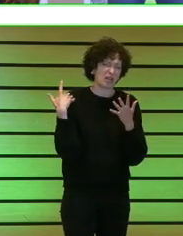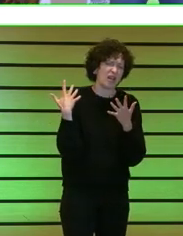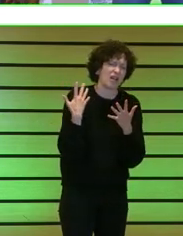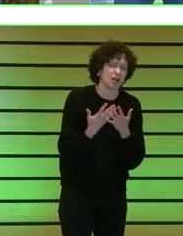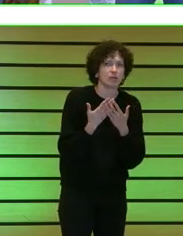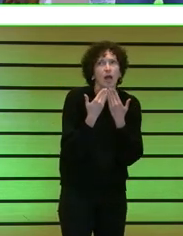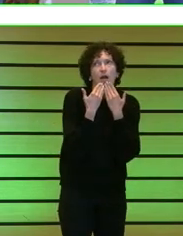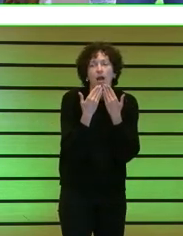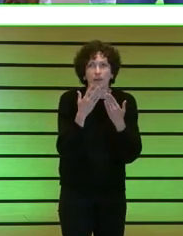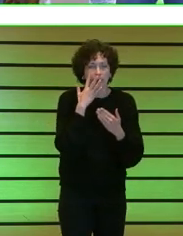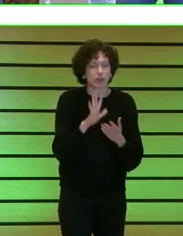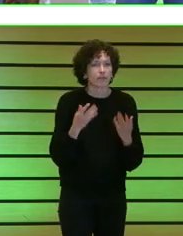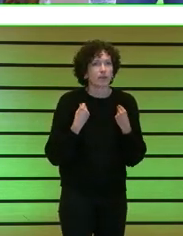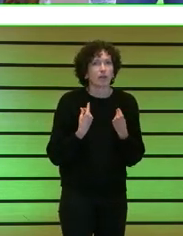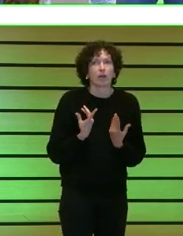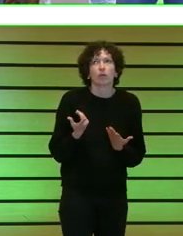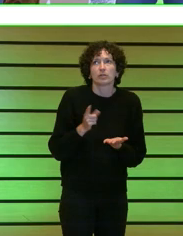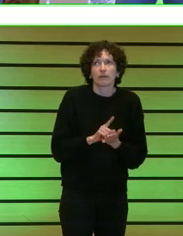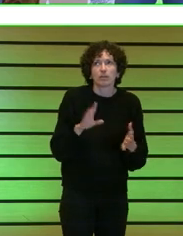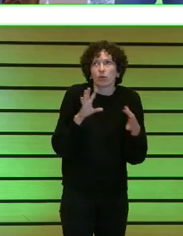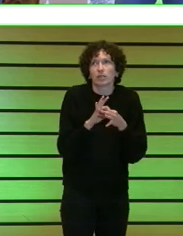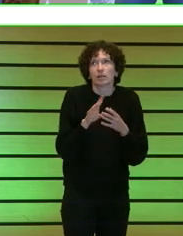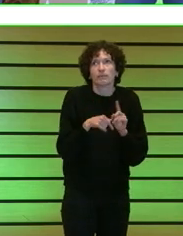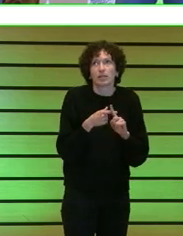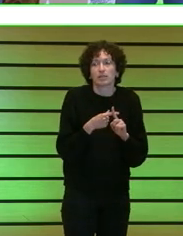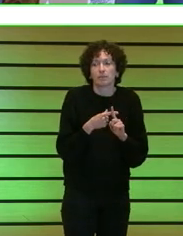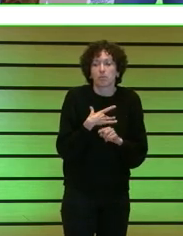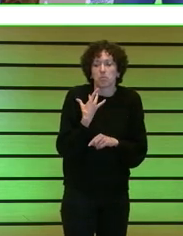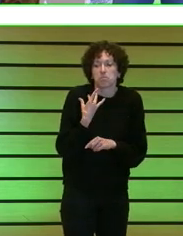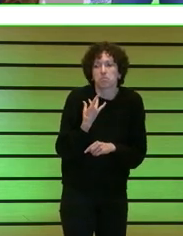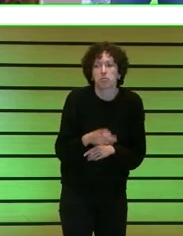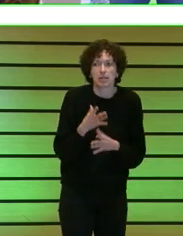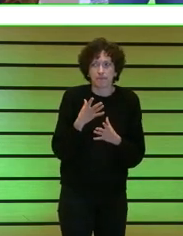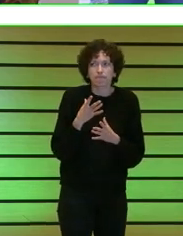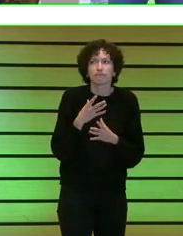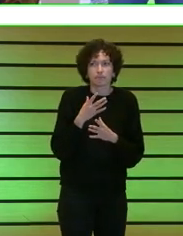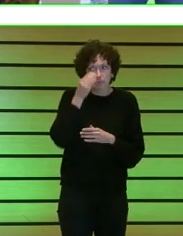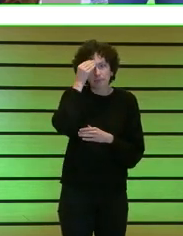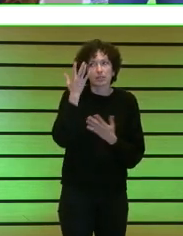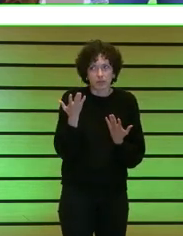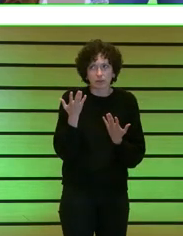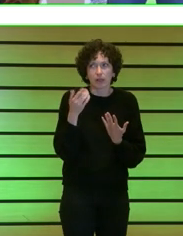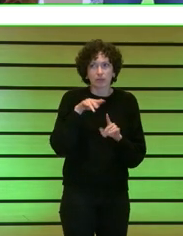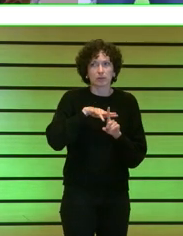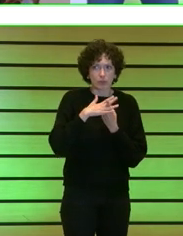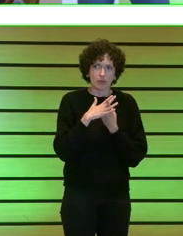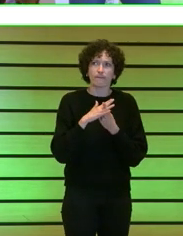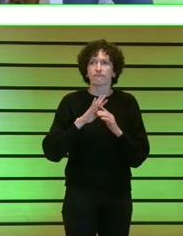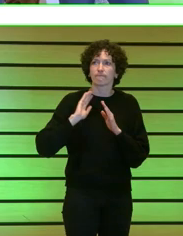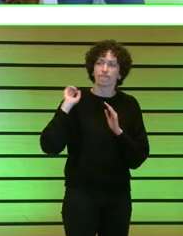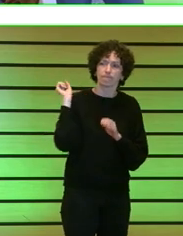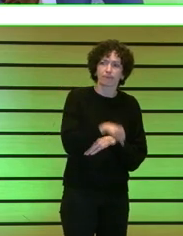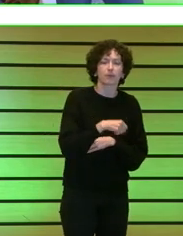se reconectan con la vida y con la posibilidad de que empiezan a creer de nuevo que pueden salir de esta situación